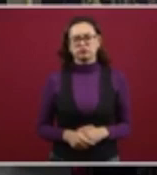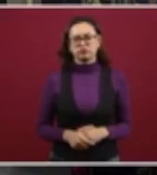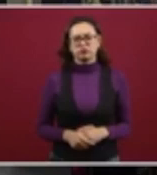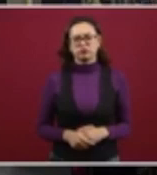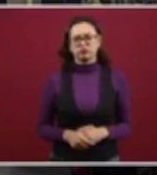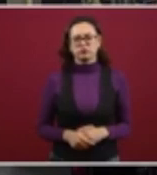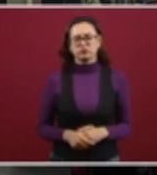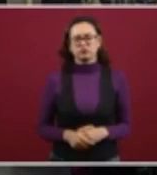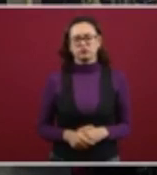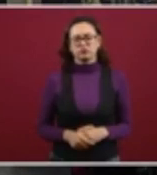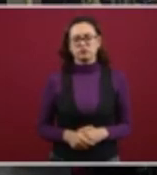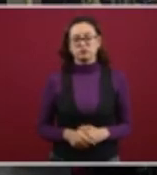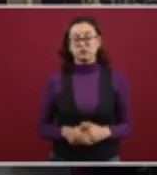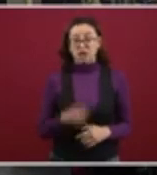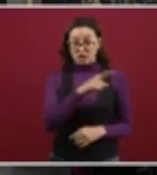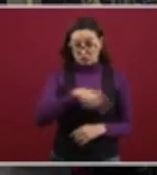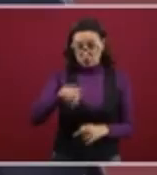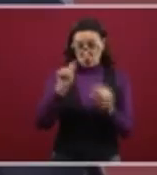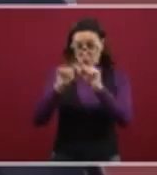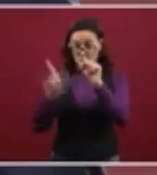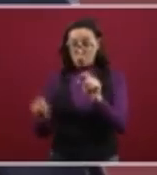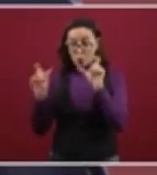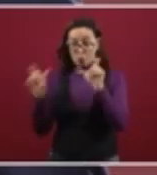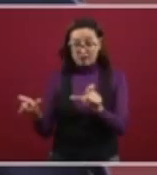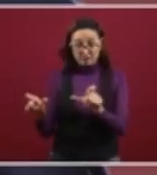oficialmente no estaban en la guardia, pero